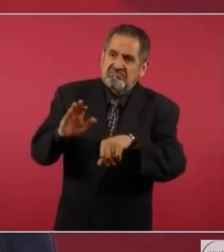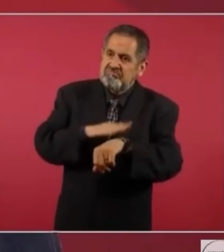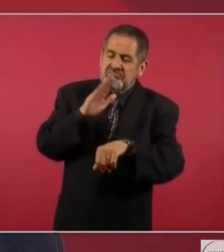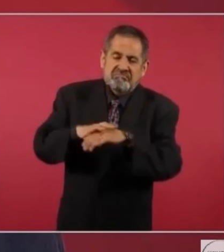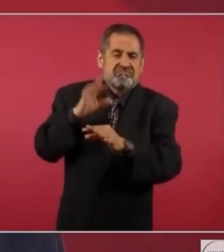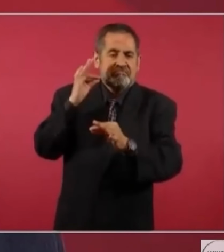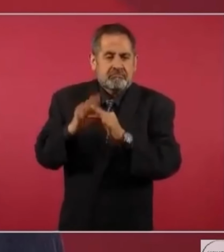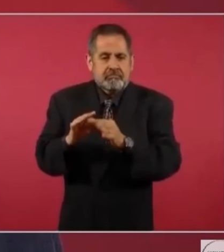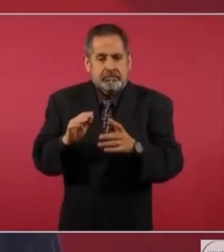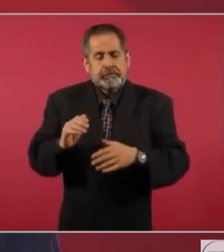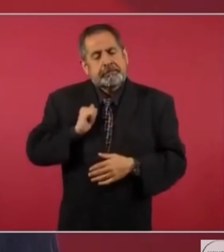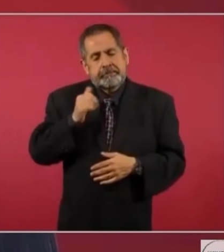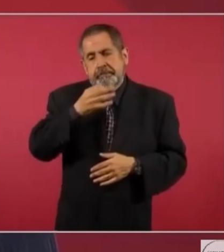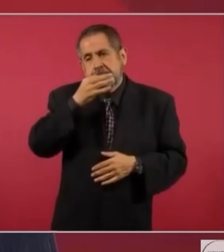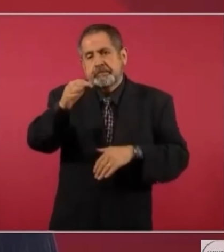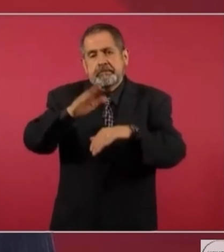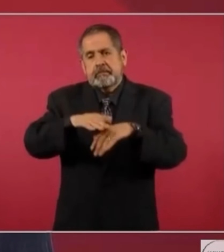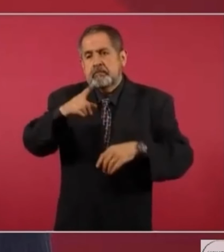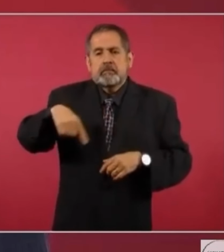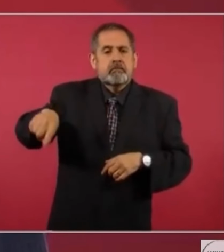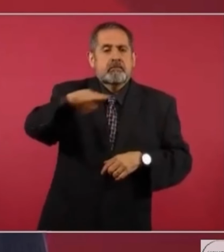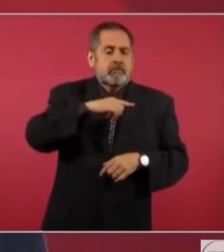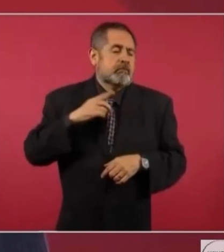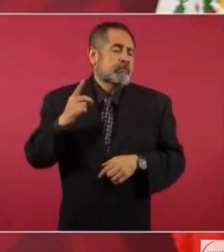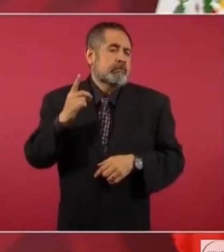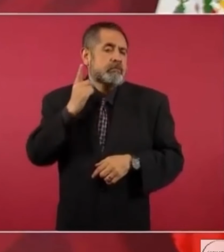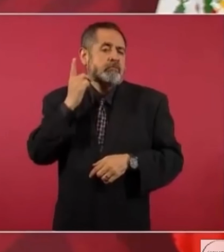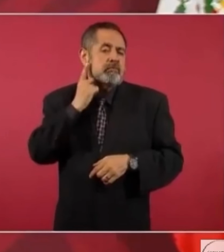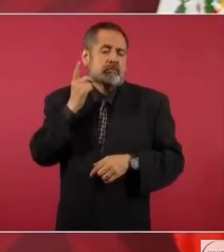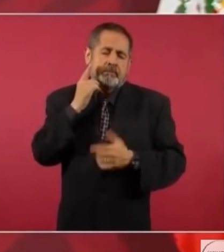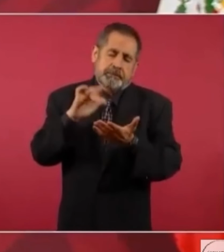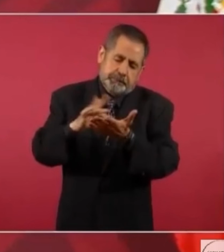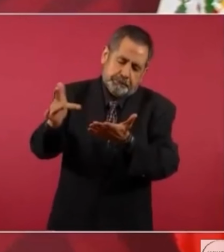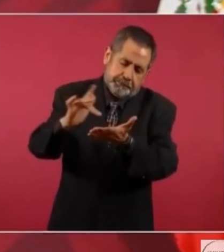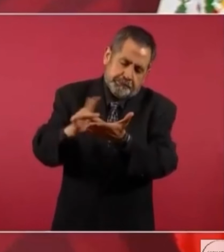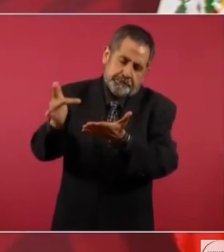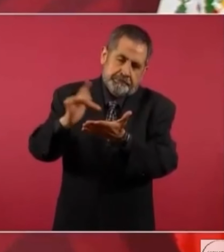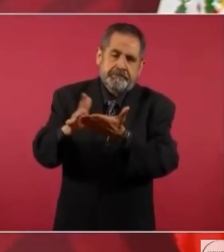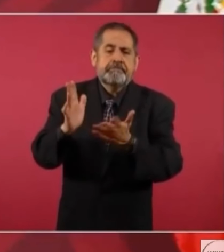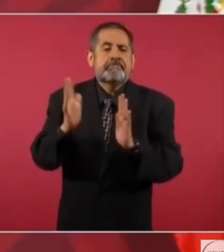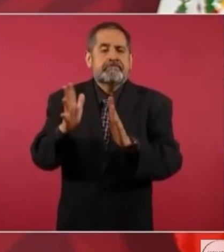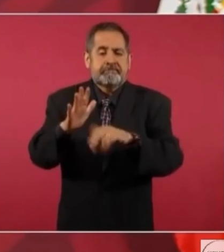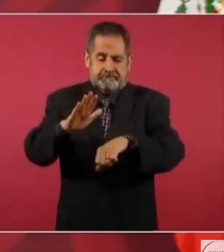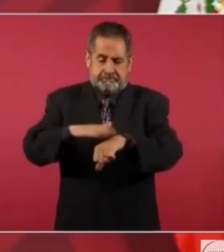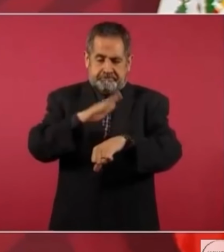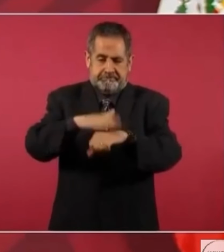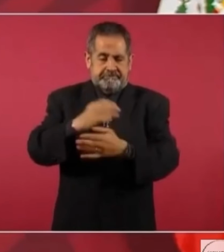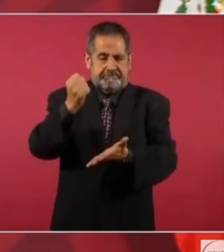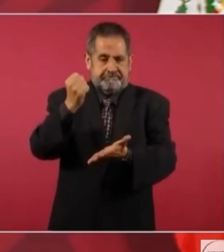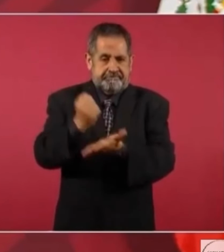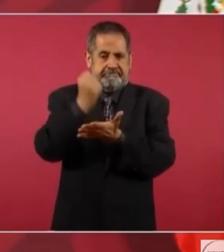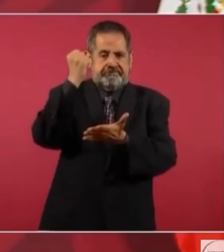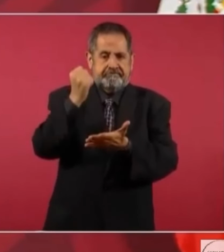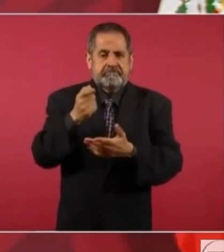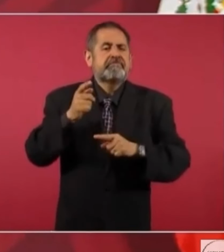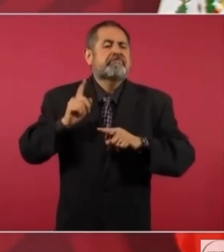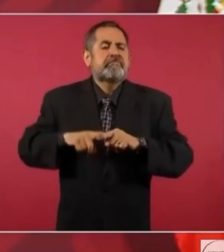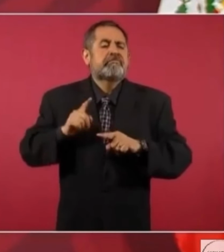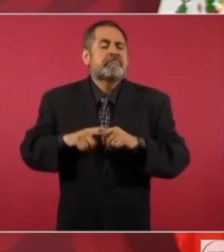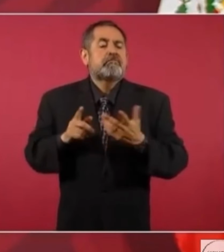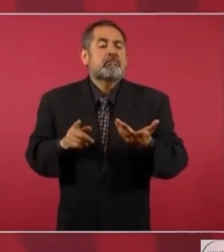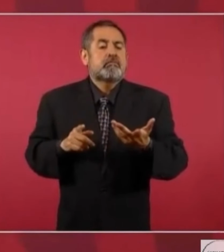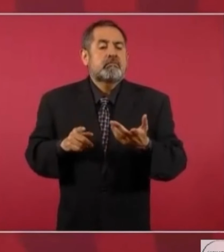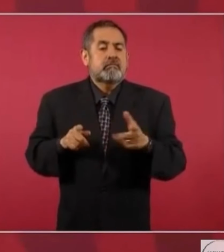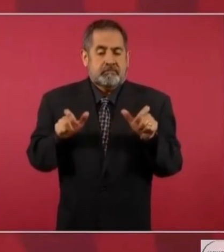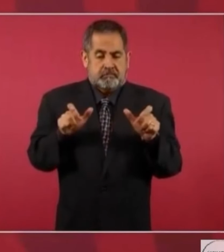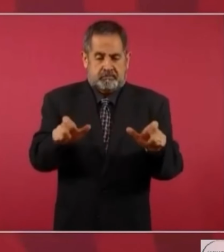aprovecho para agradecerle a los legisladores porque ya se aprobó el que